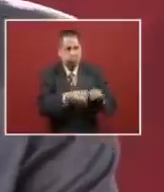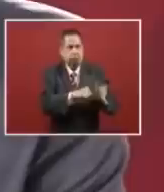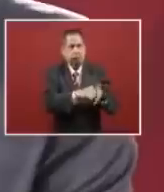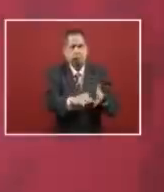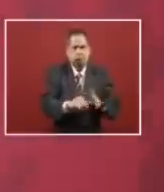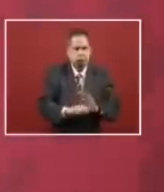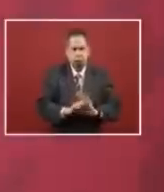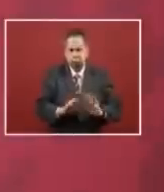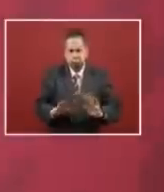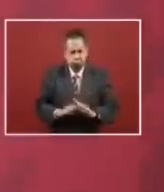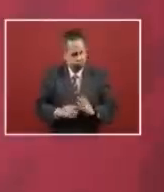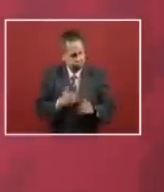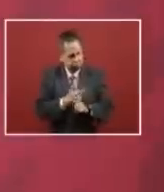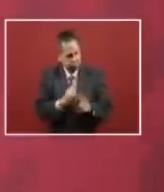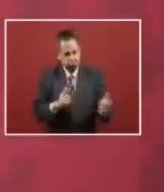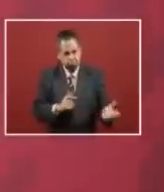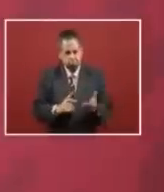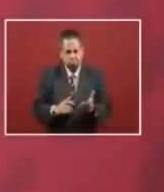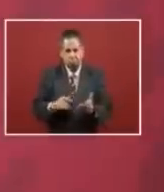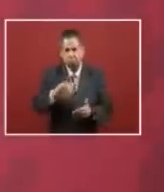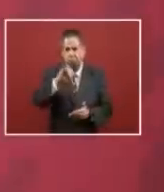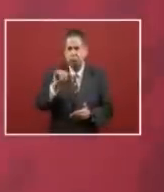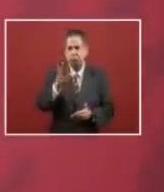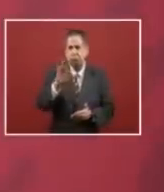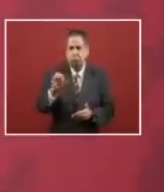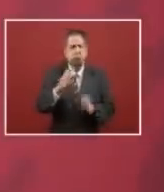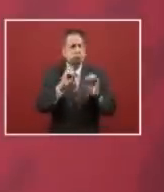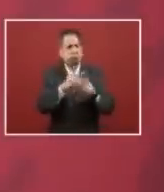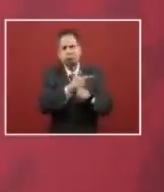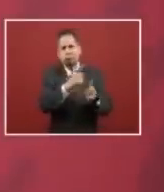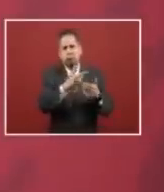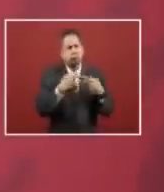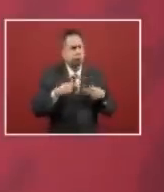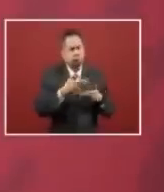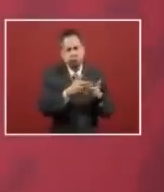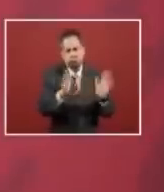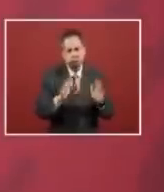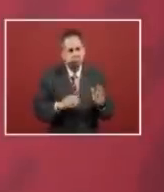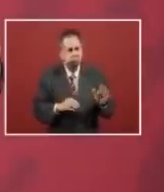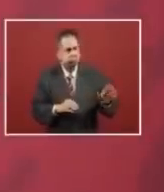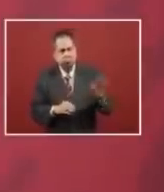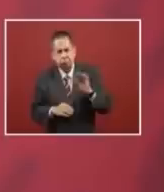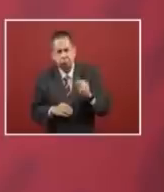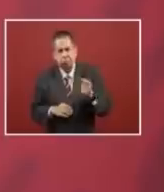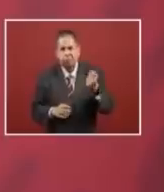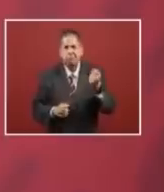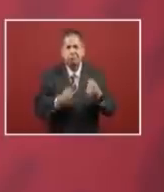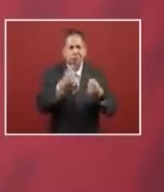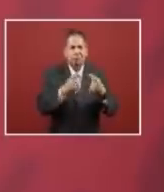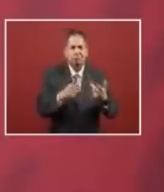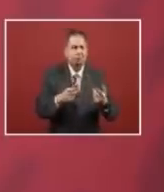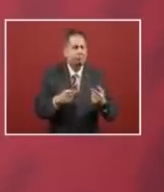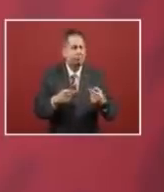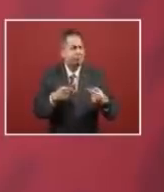para el ife ni para nadie hay muchas discrepancias